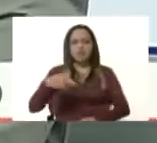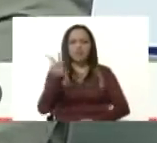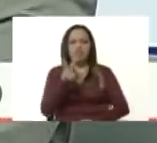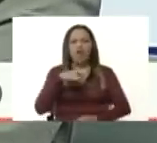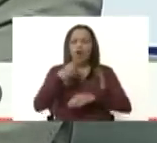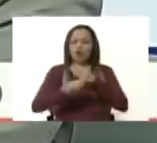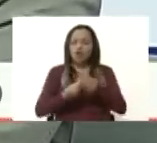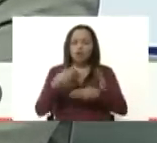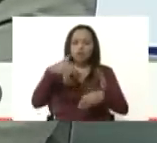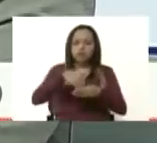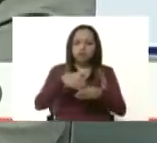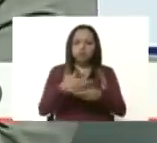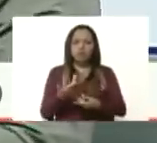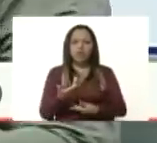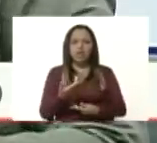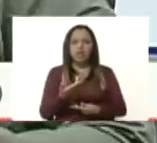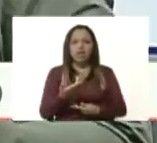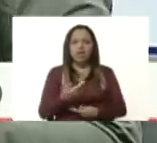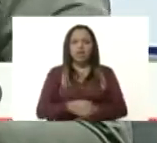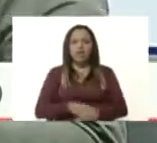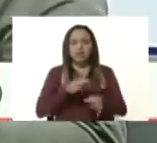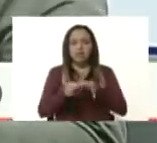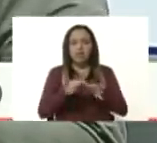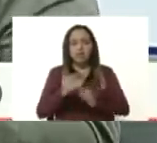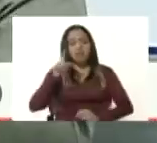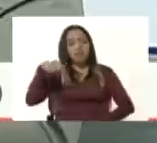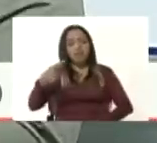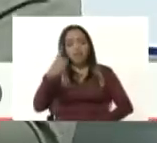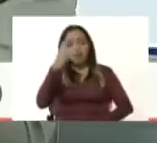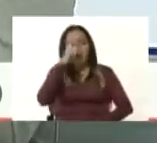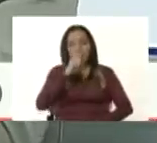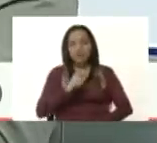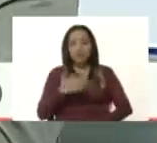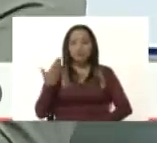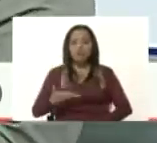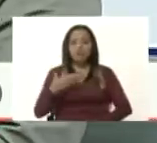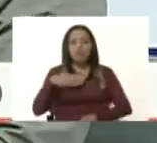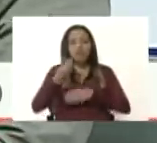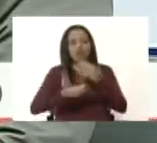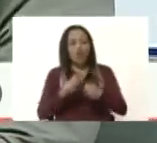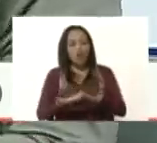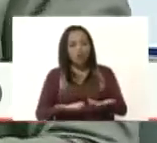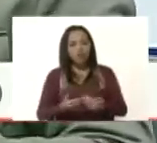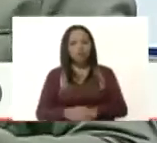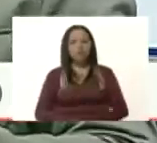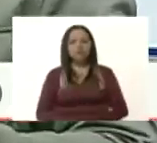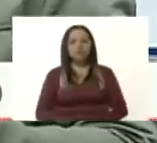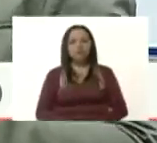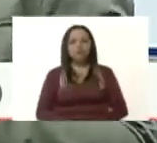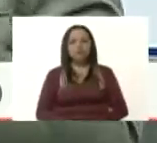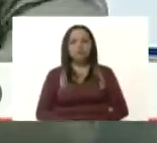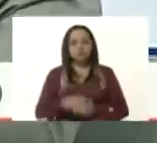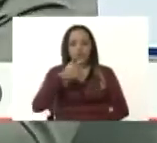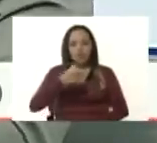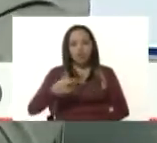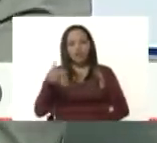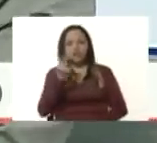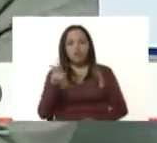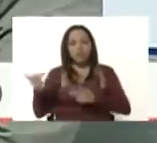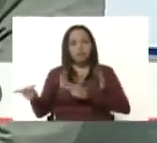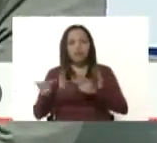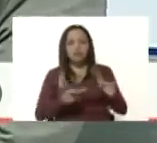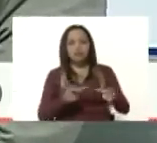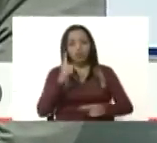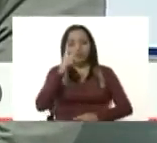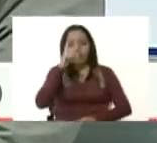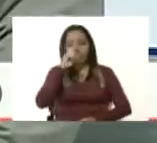con el ahorro, presidente. Después de un año es importante resaltar cómo le fue a esos venezolanos que usted invitó hace un